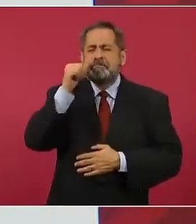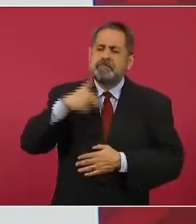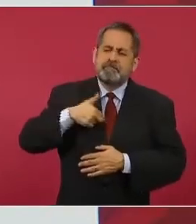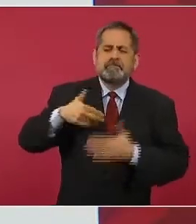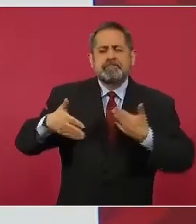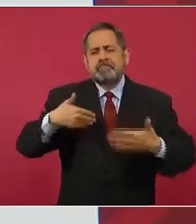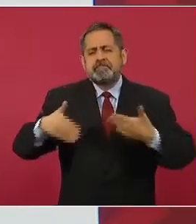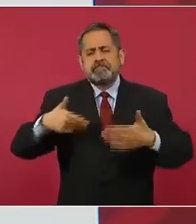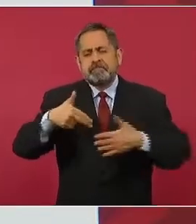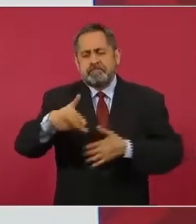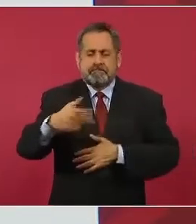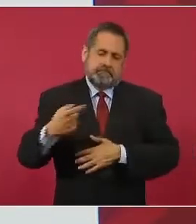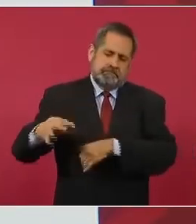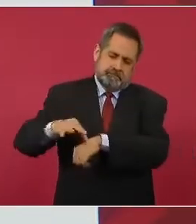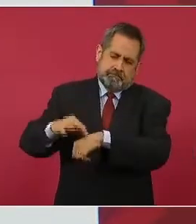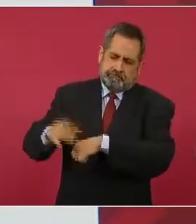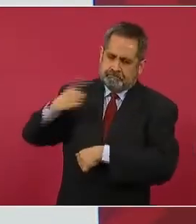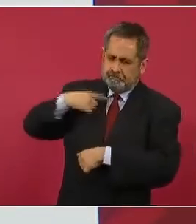conserva.